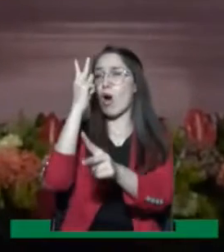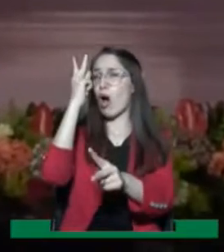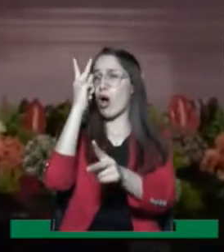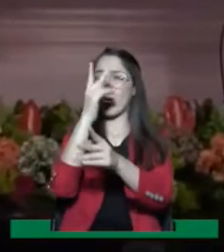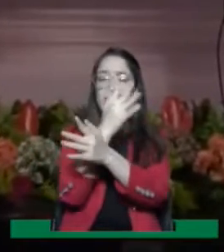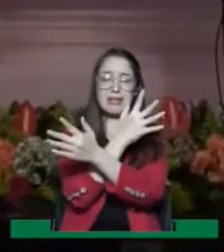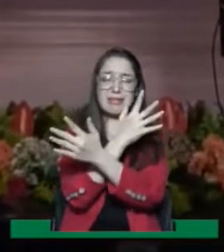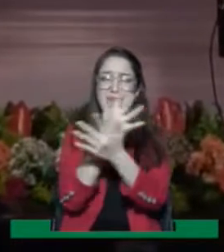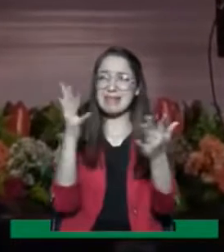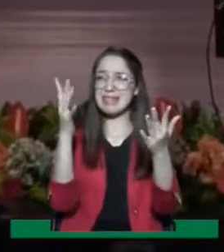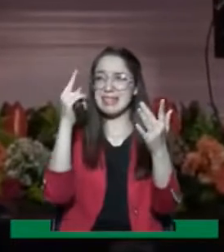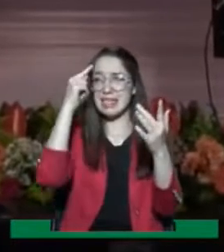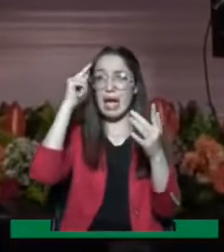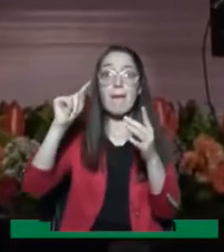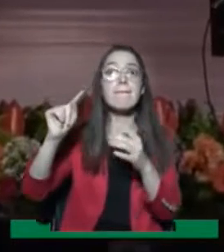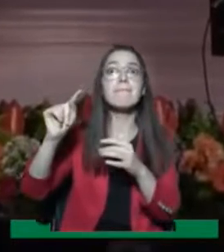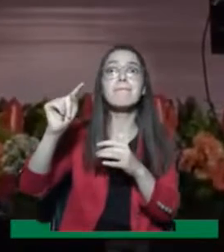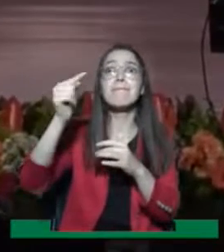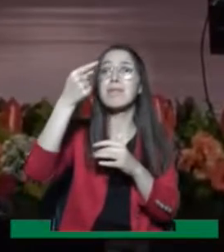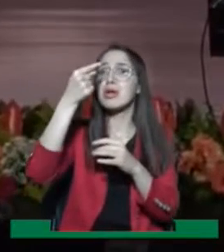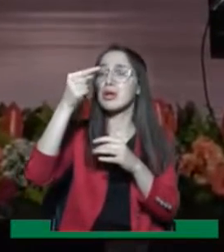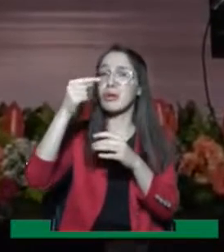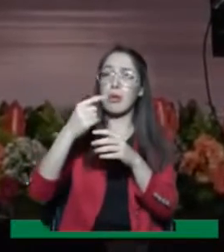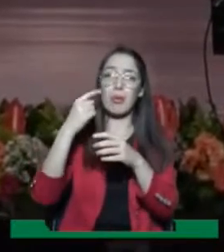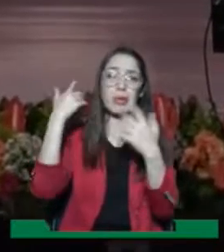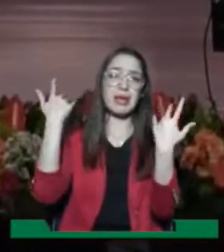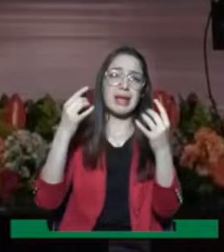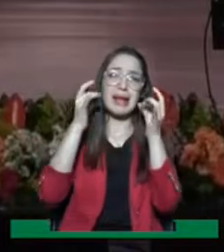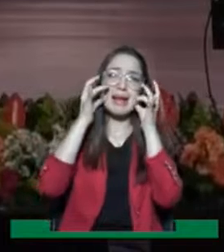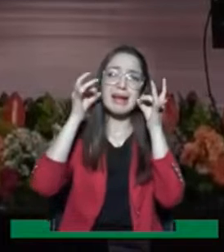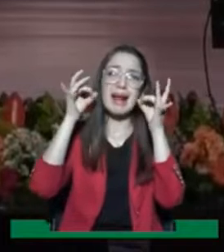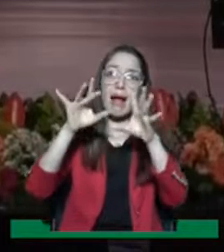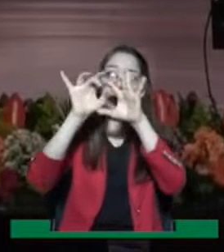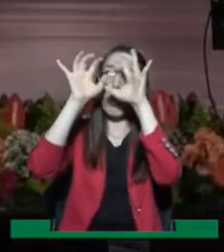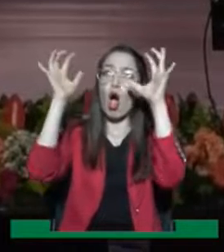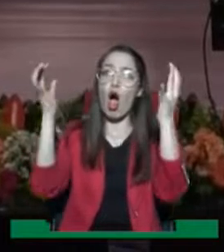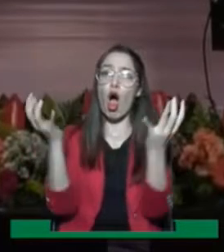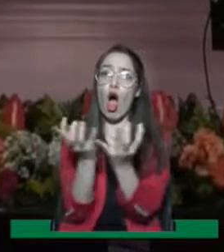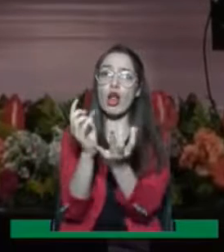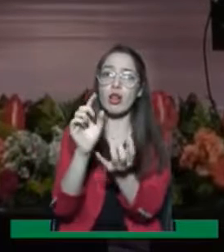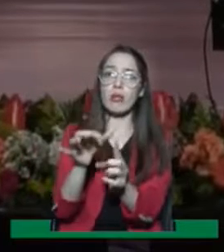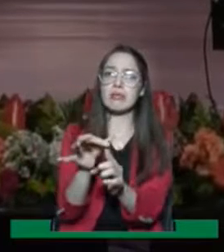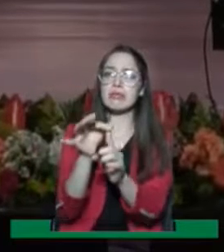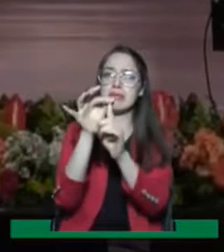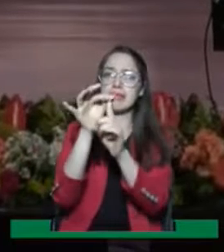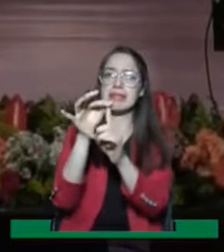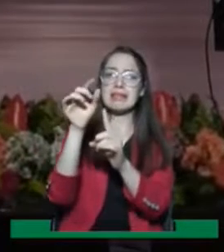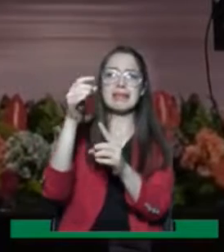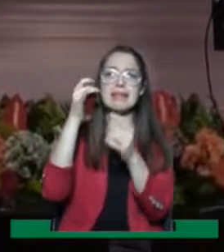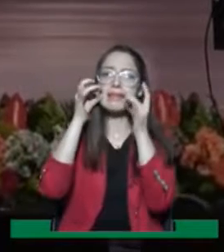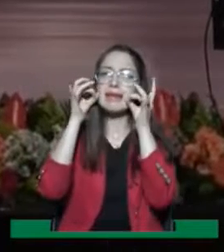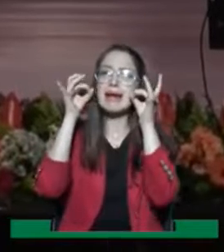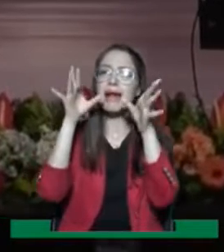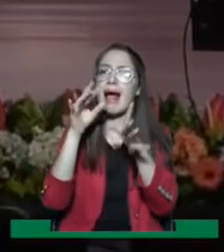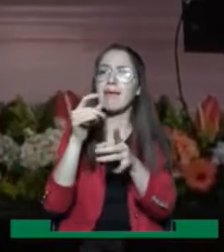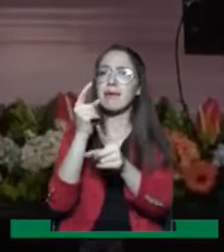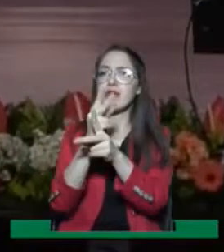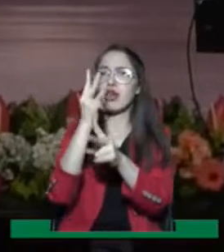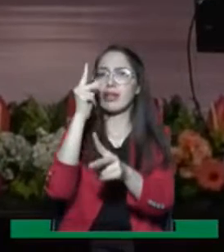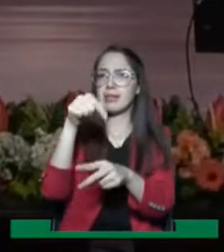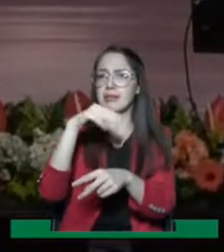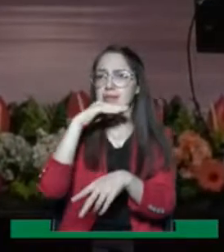lugar de violencia, los índices de violencia en el mundo, se convierte en una ciudad que tiene evidencias claras de